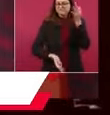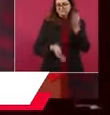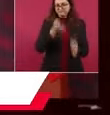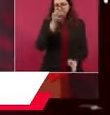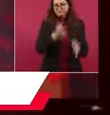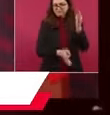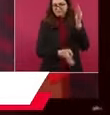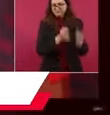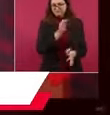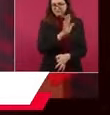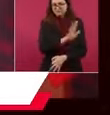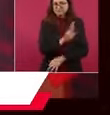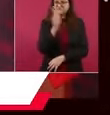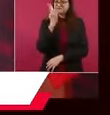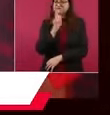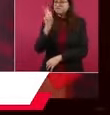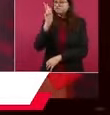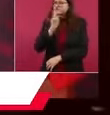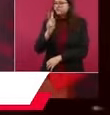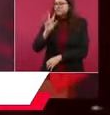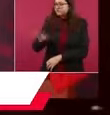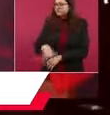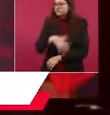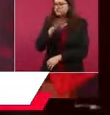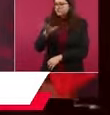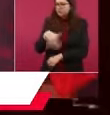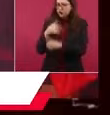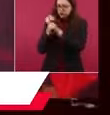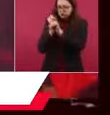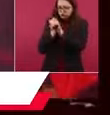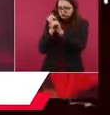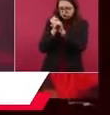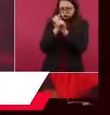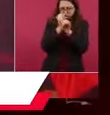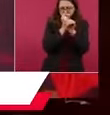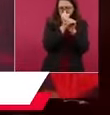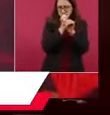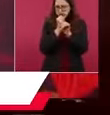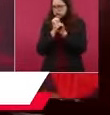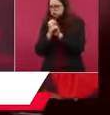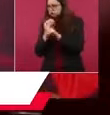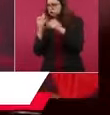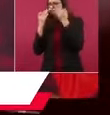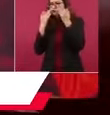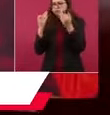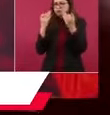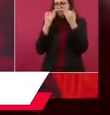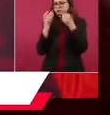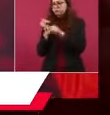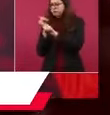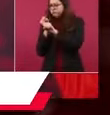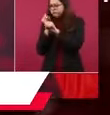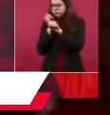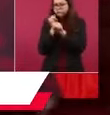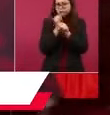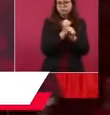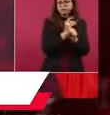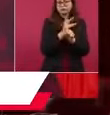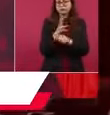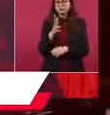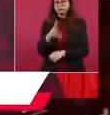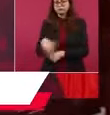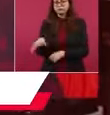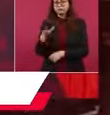sino los que se quedaron callados y no dijeron nada, por supuesto. Se refirió por último al